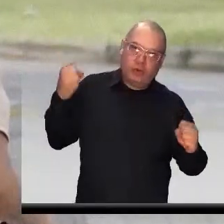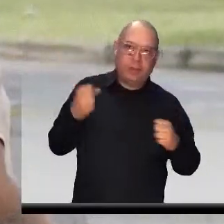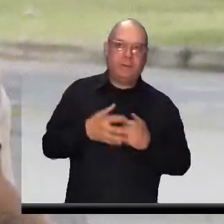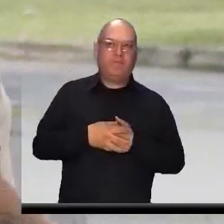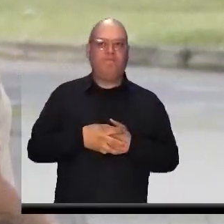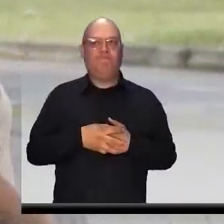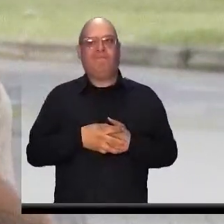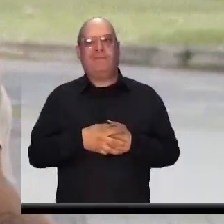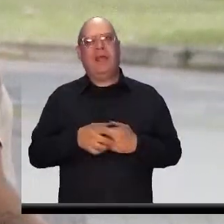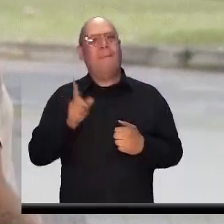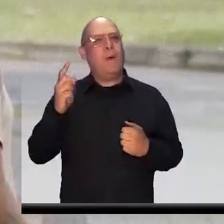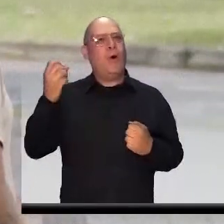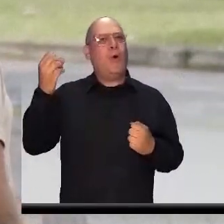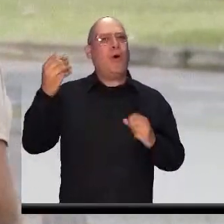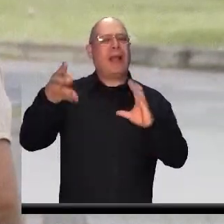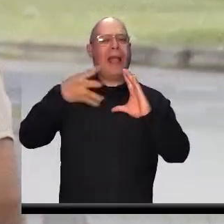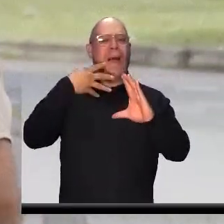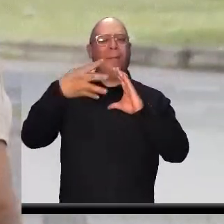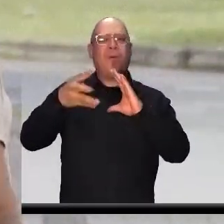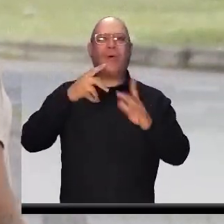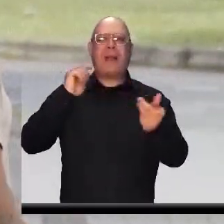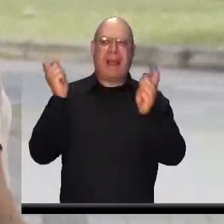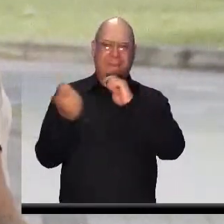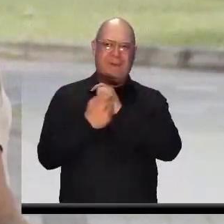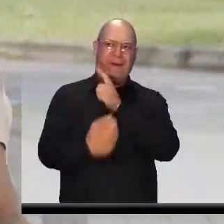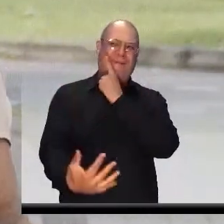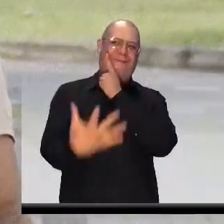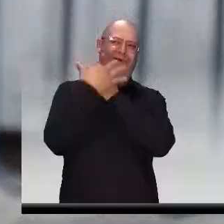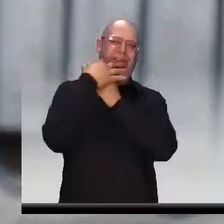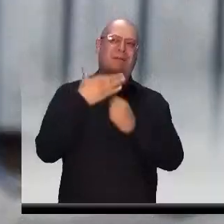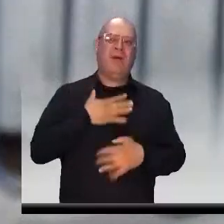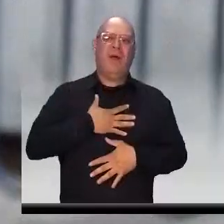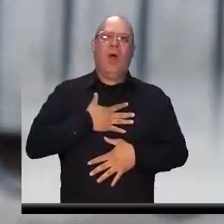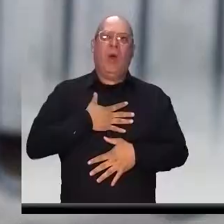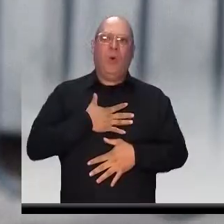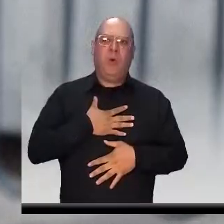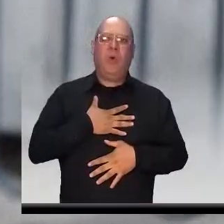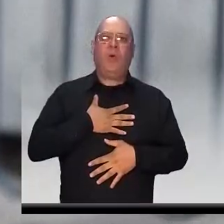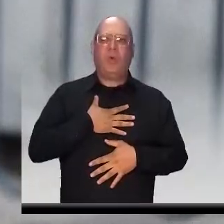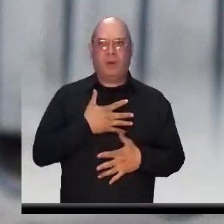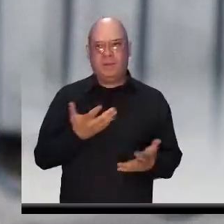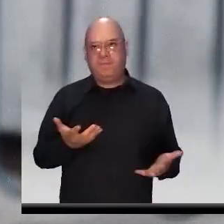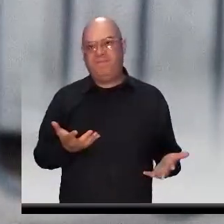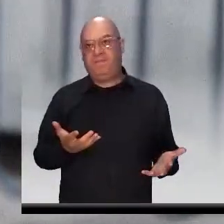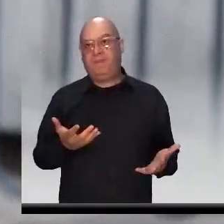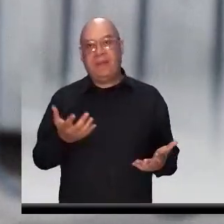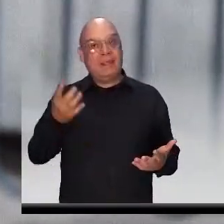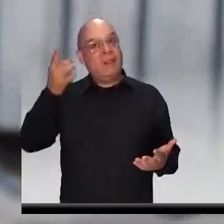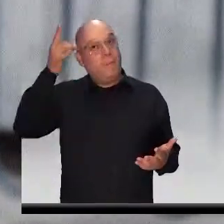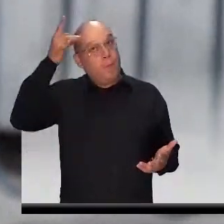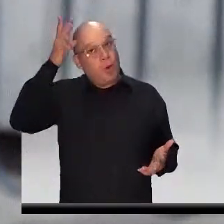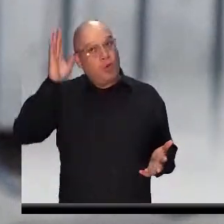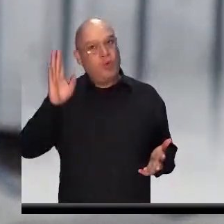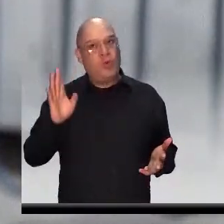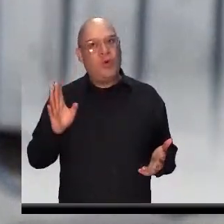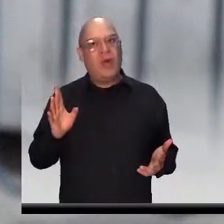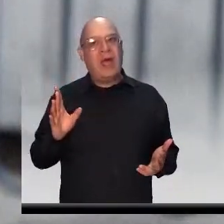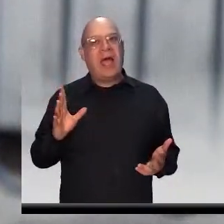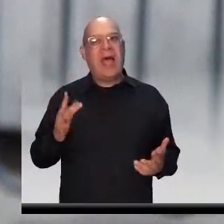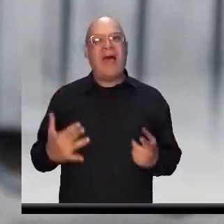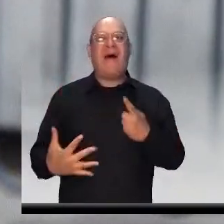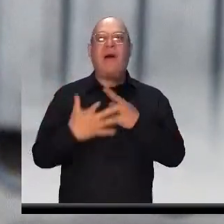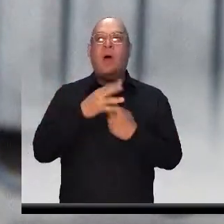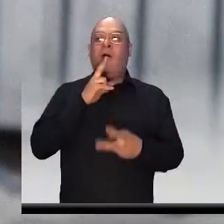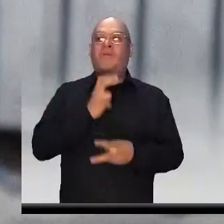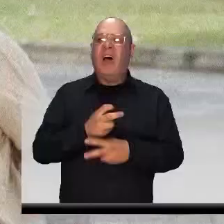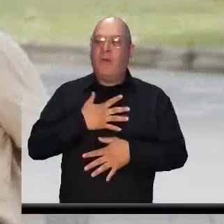cambio climático me hace a mí, pues como me afecta la respiración a veces, ¿puede pasar? Puede pasar en el caso de que, es más, no tanto dificultad como tal, sino